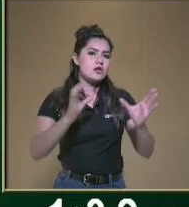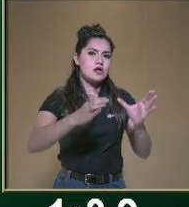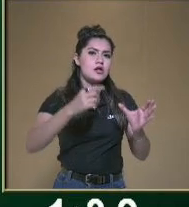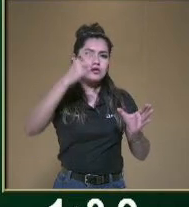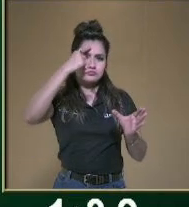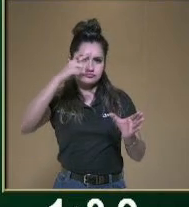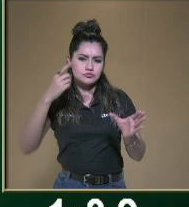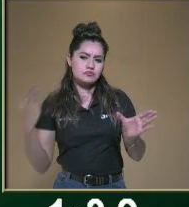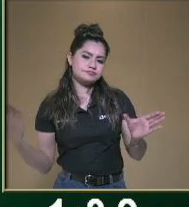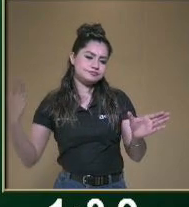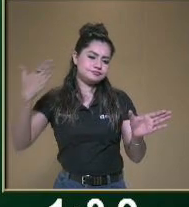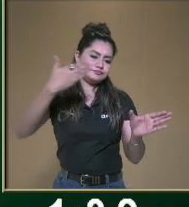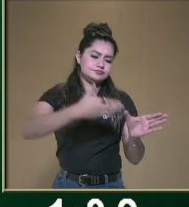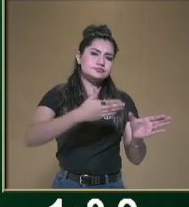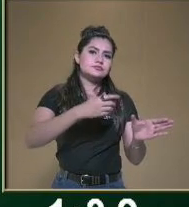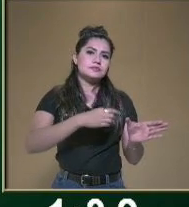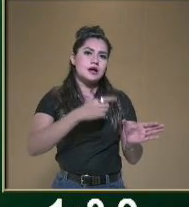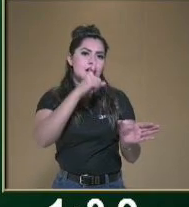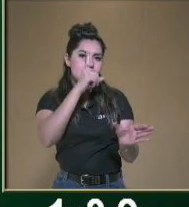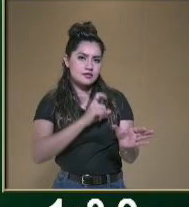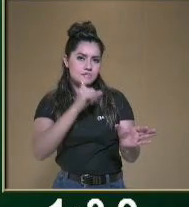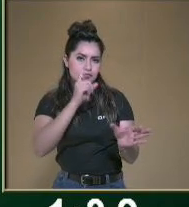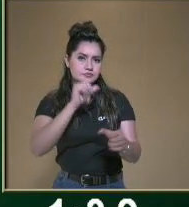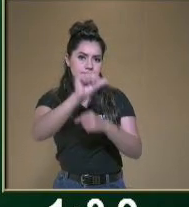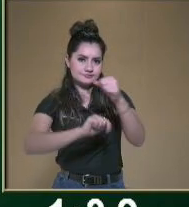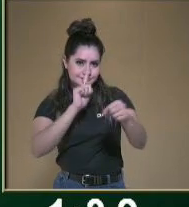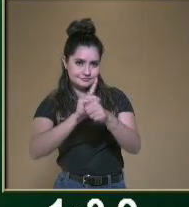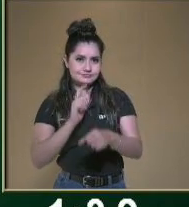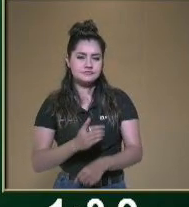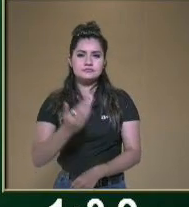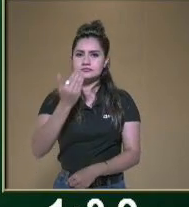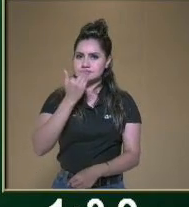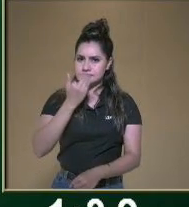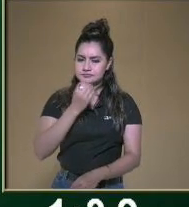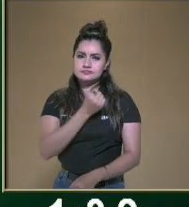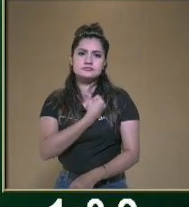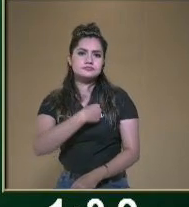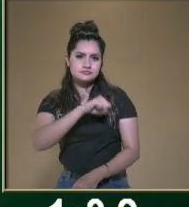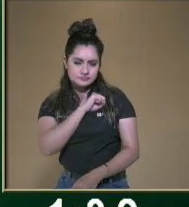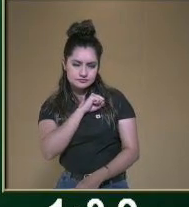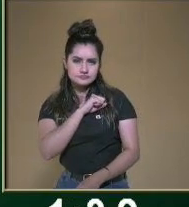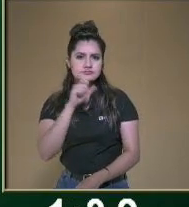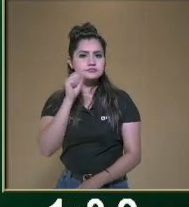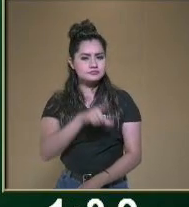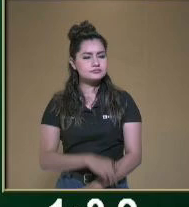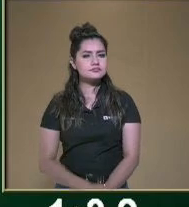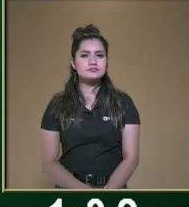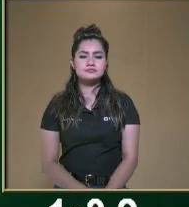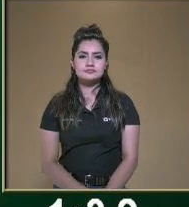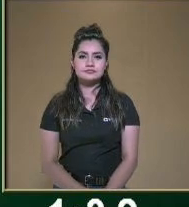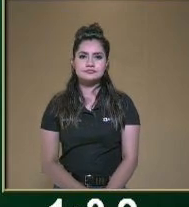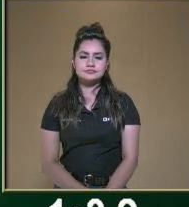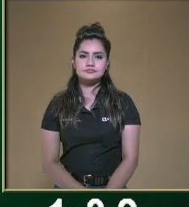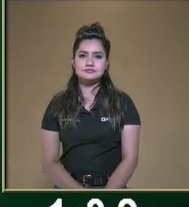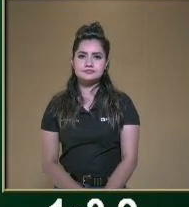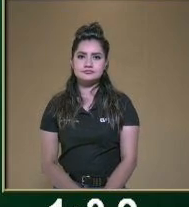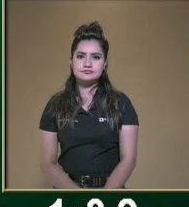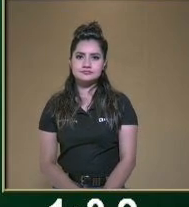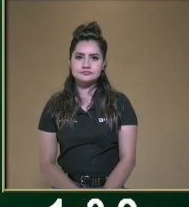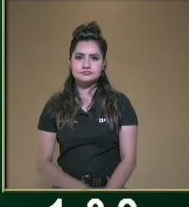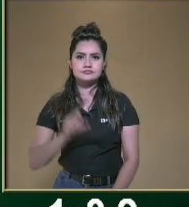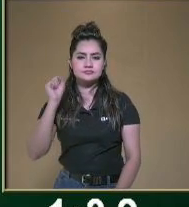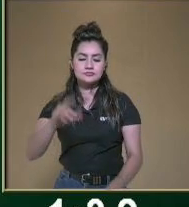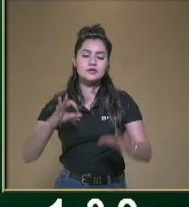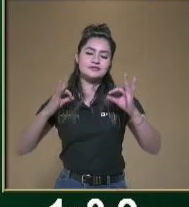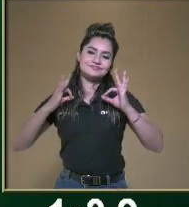acceso, ¿verdad? Que tenga una buena alimentación. El uso de croquetas es muy recomendable. Estar libres de